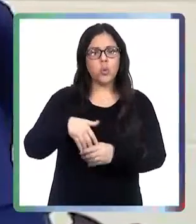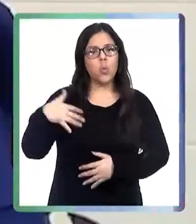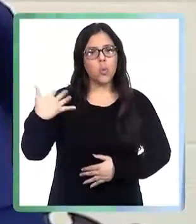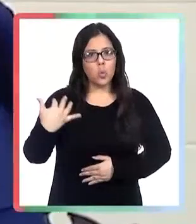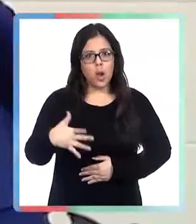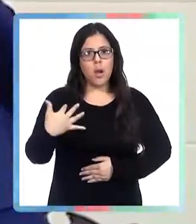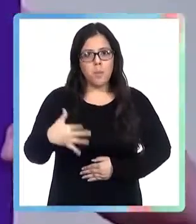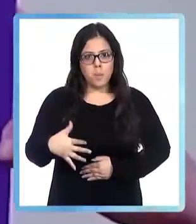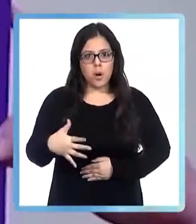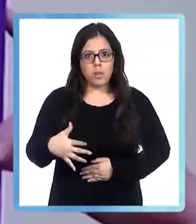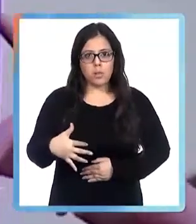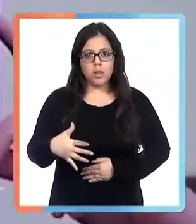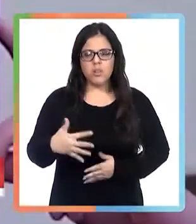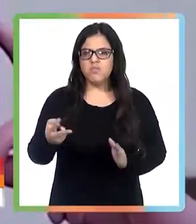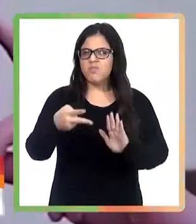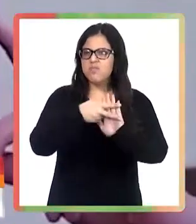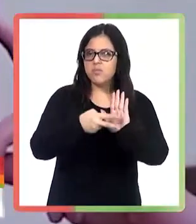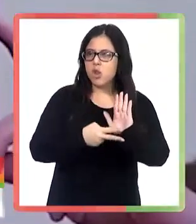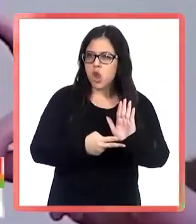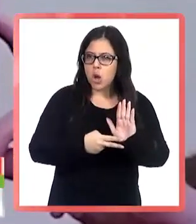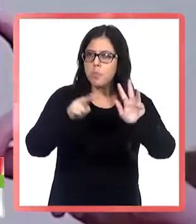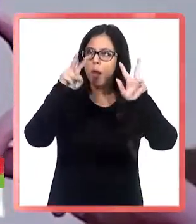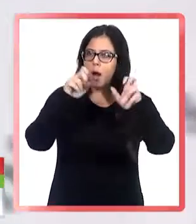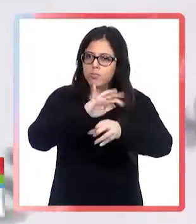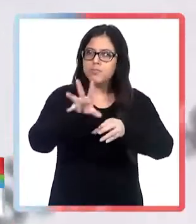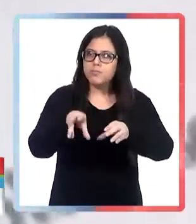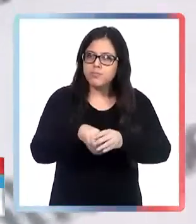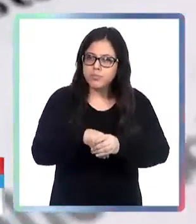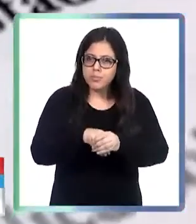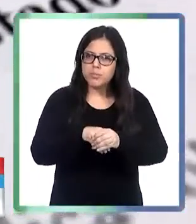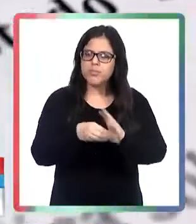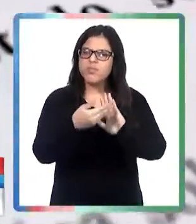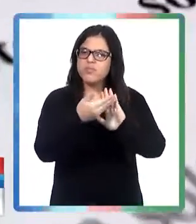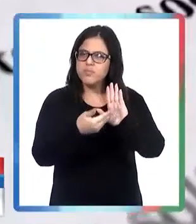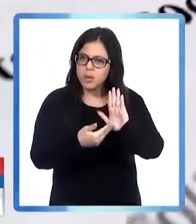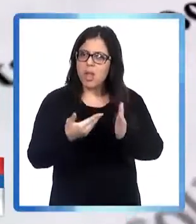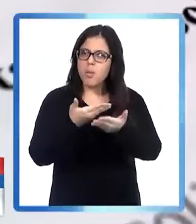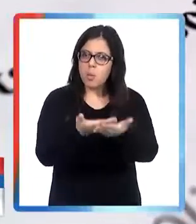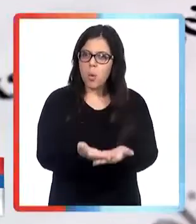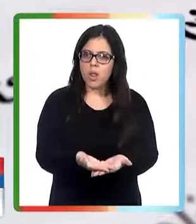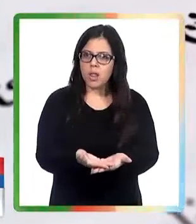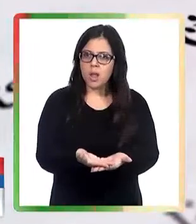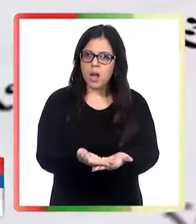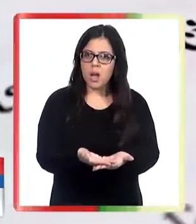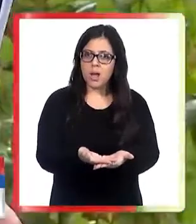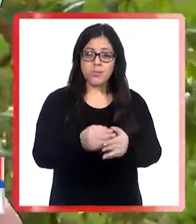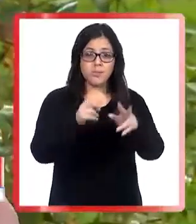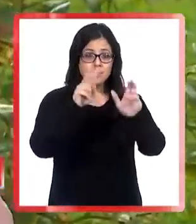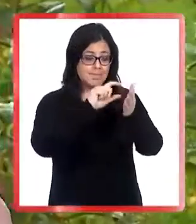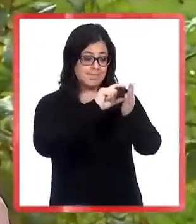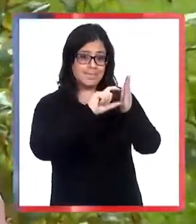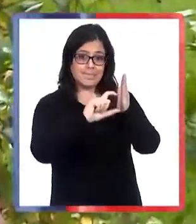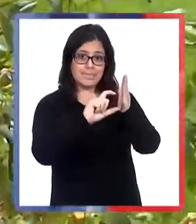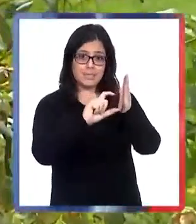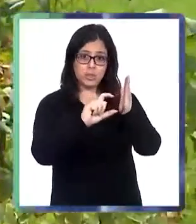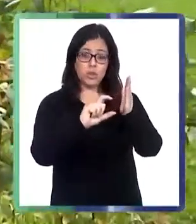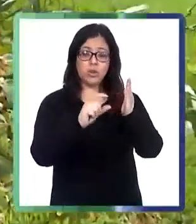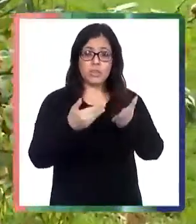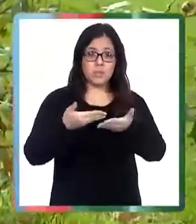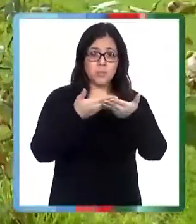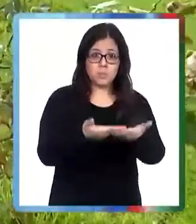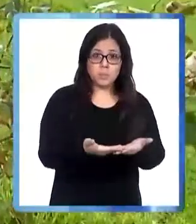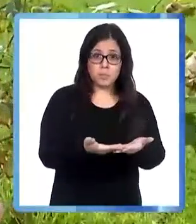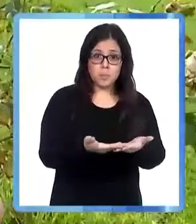un plebiscito histórico. ¿Qué normas que contribuyen a la inclusión establece la propuesta? El